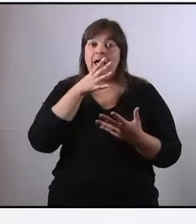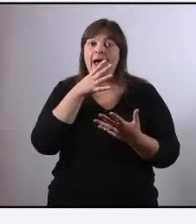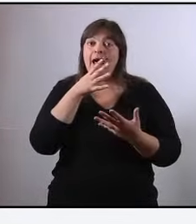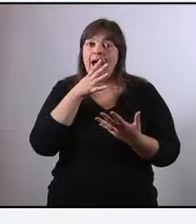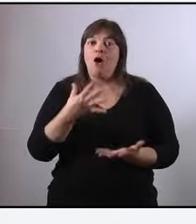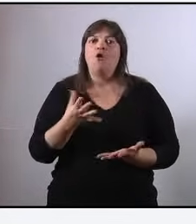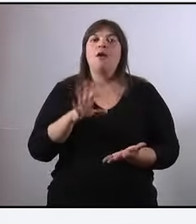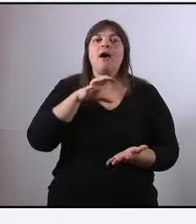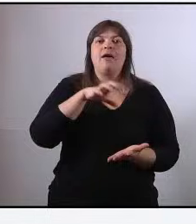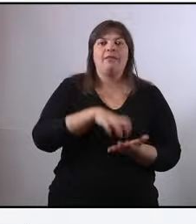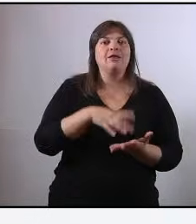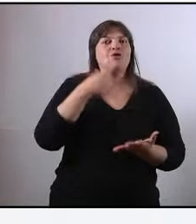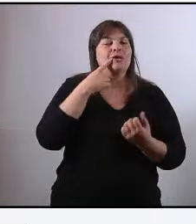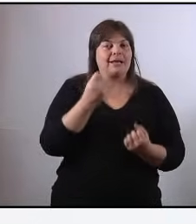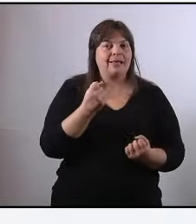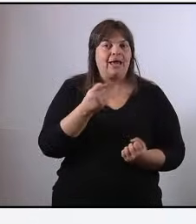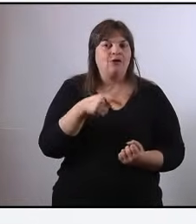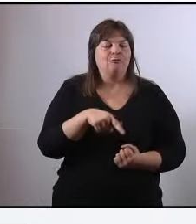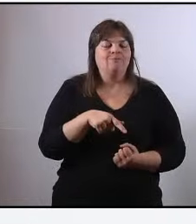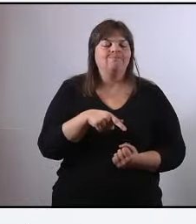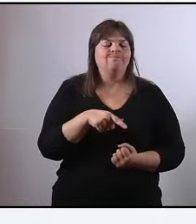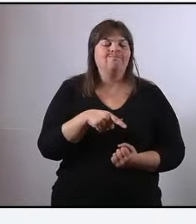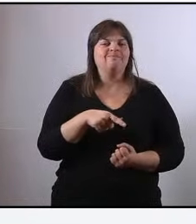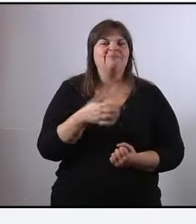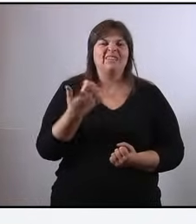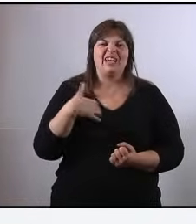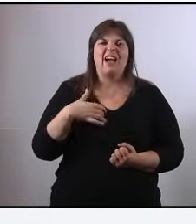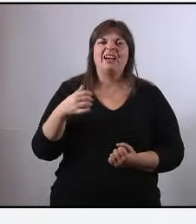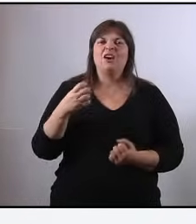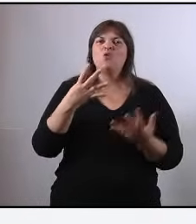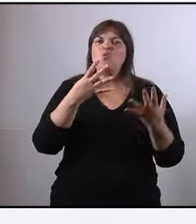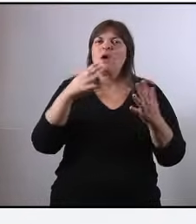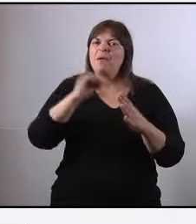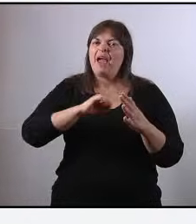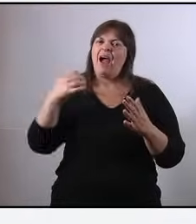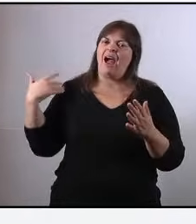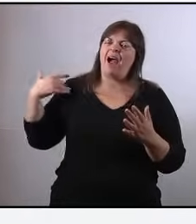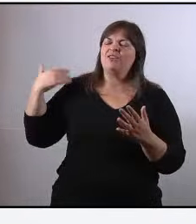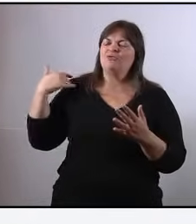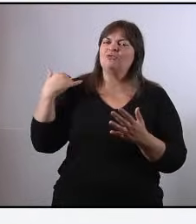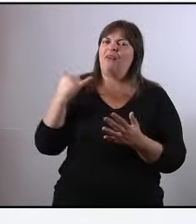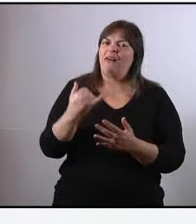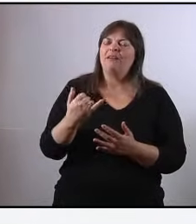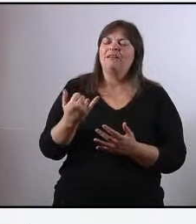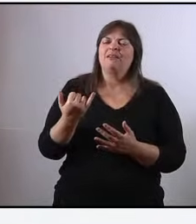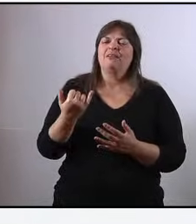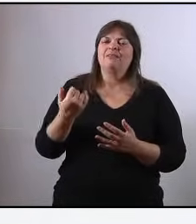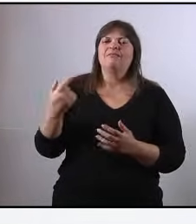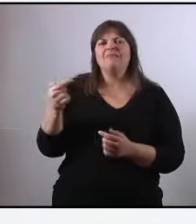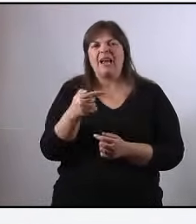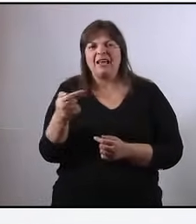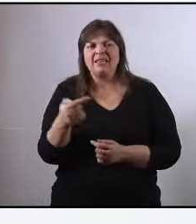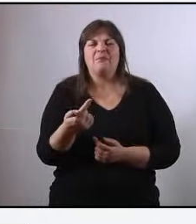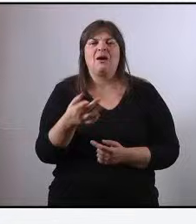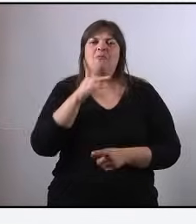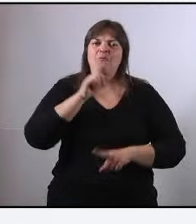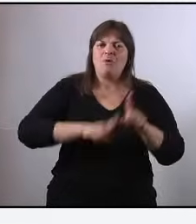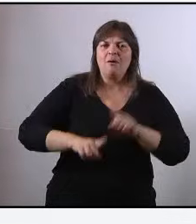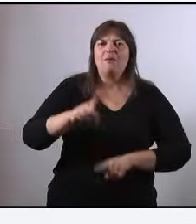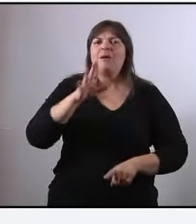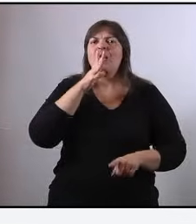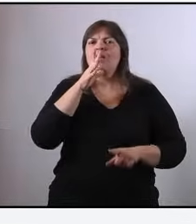el centro sanitario presenta desde hace 9 años graves deficiencias por la existencia